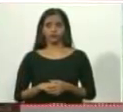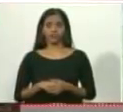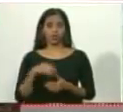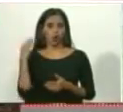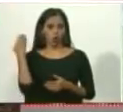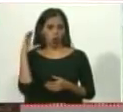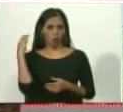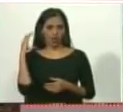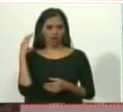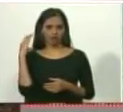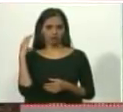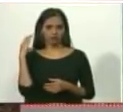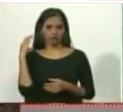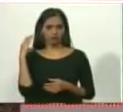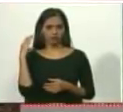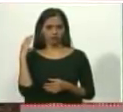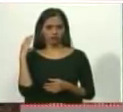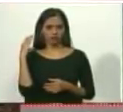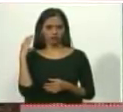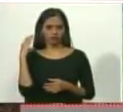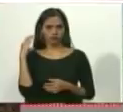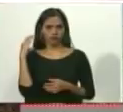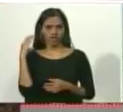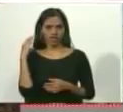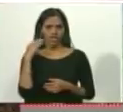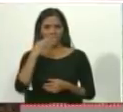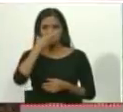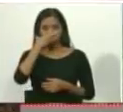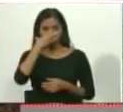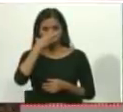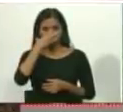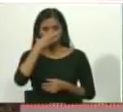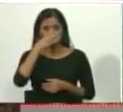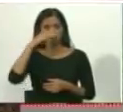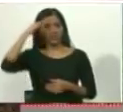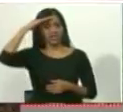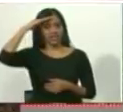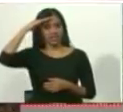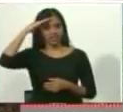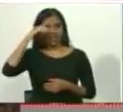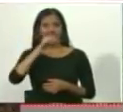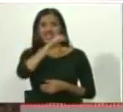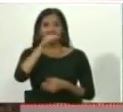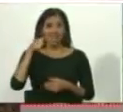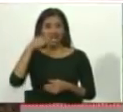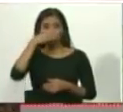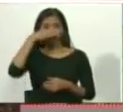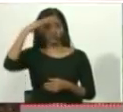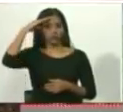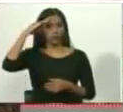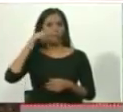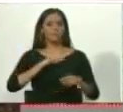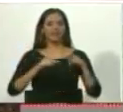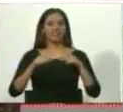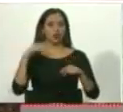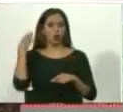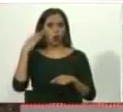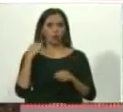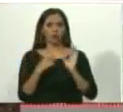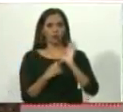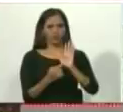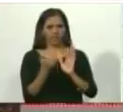Colombia. El paramilitarismo manda en Colombia. El narco paramilitarismo manda en Colombia. Voy a mostrarles